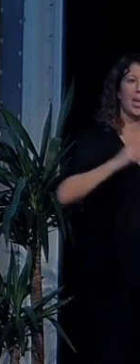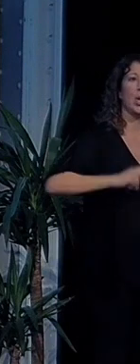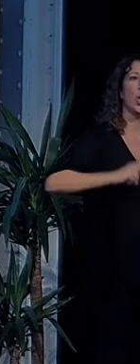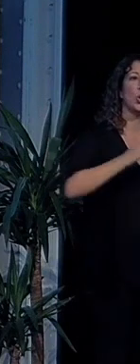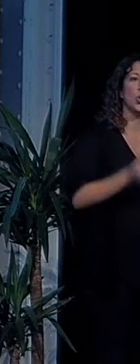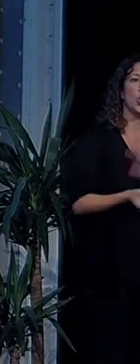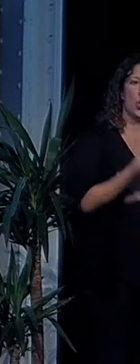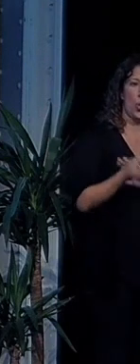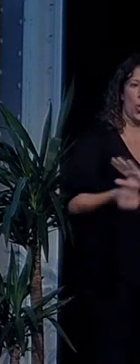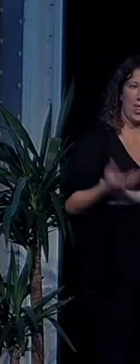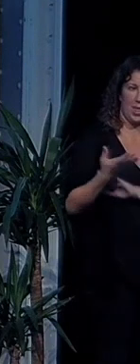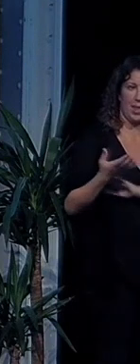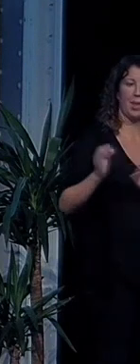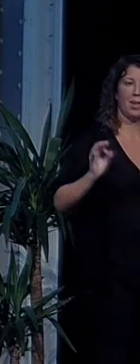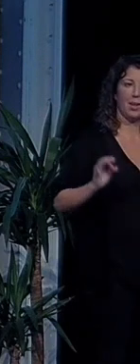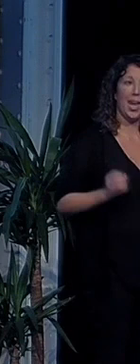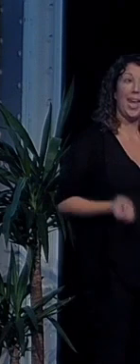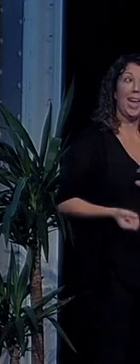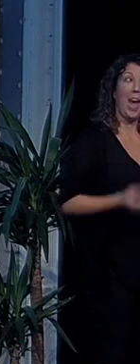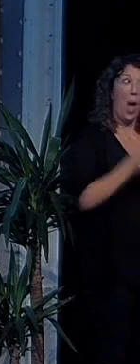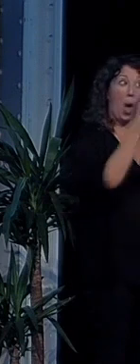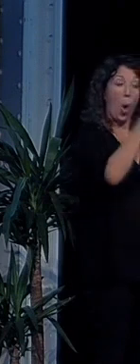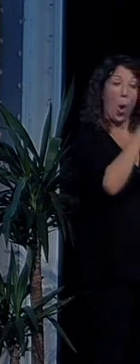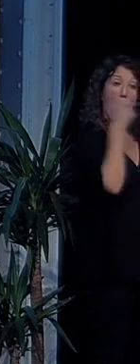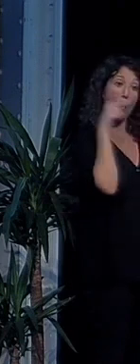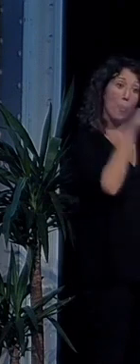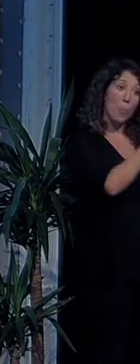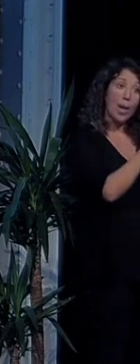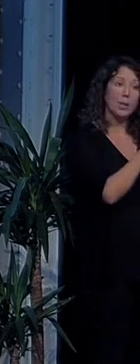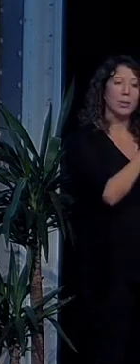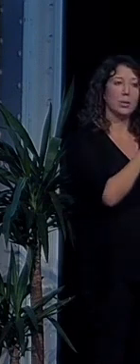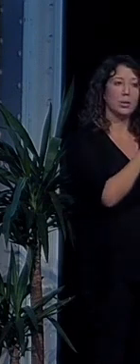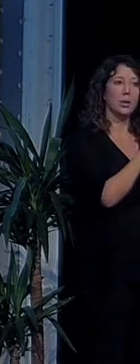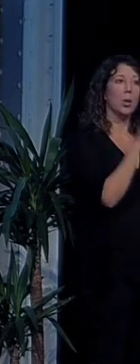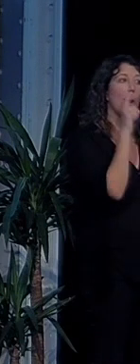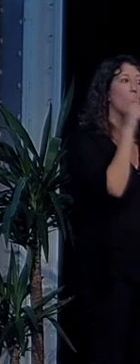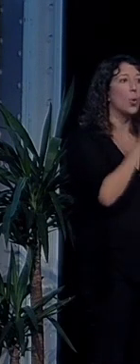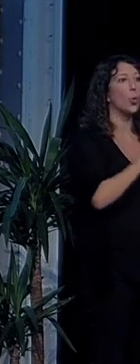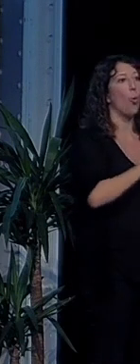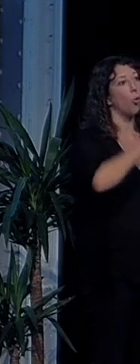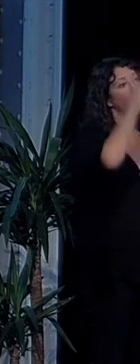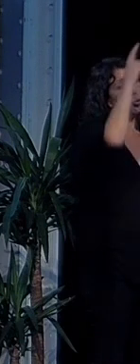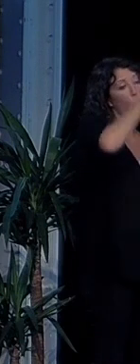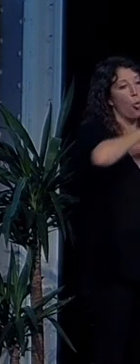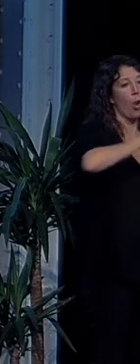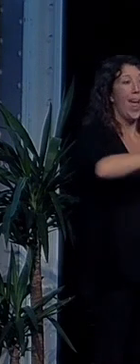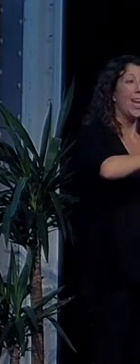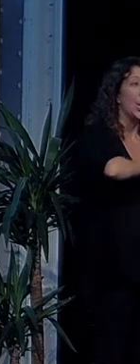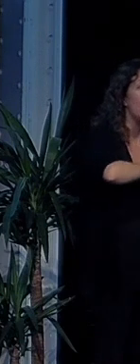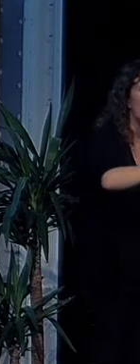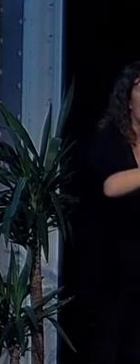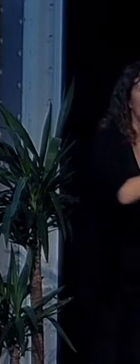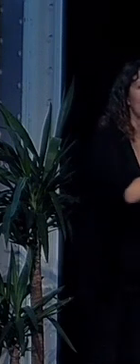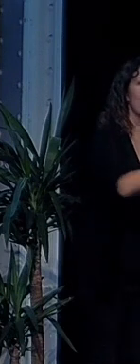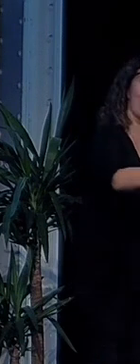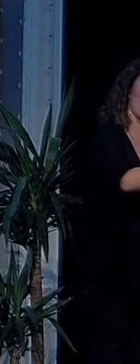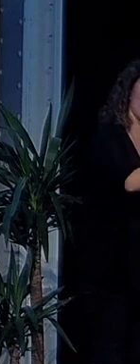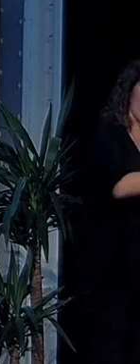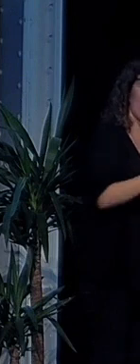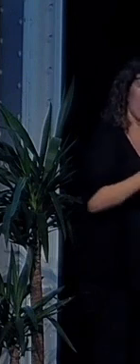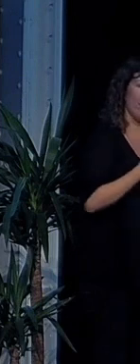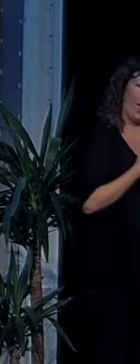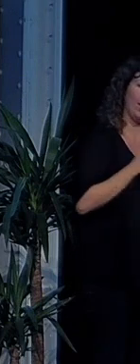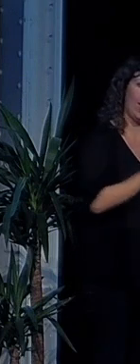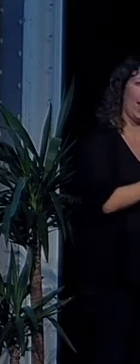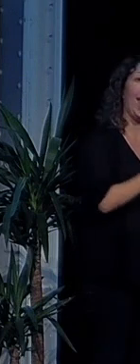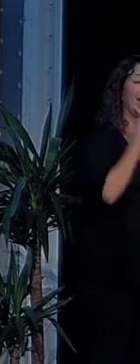construir a los hombres en la cultura de la no violación, ¿no? En lugar de educarles en la cultura de la violación. O sea que, y